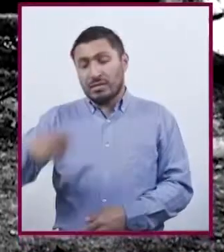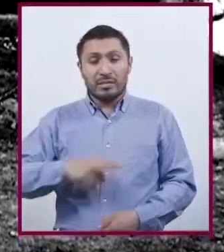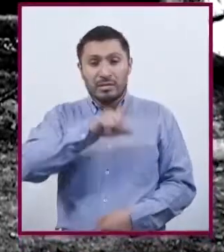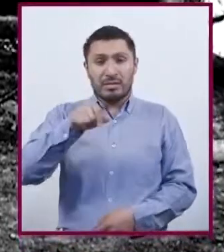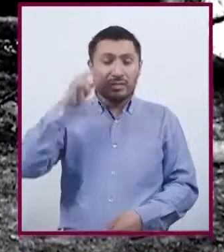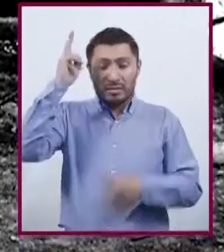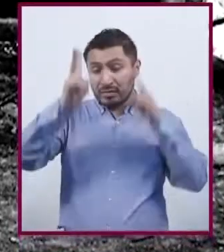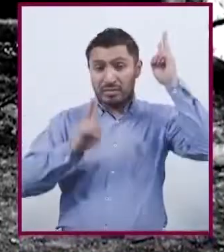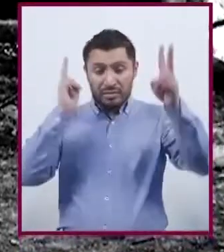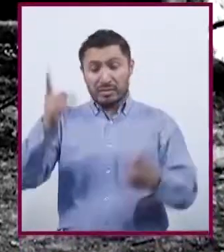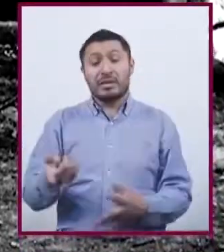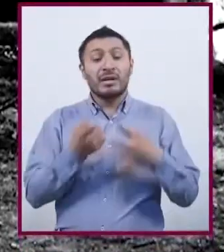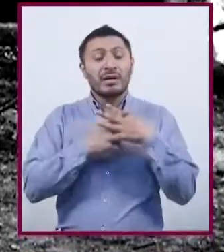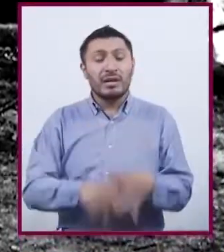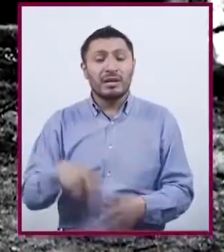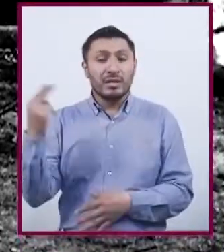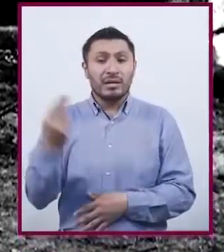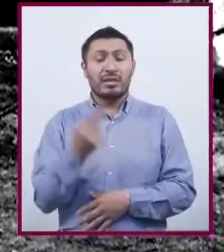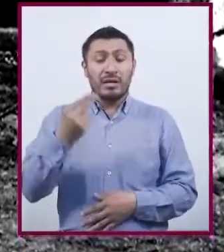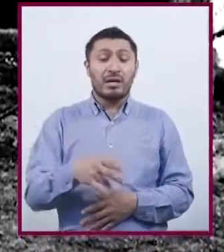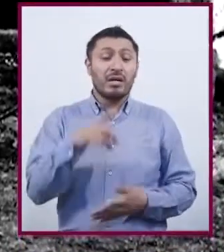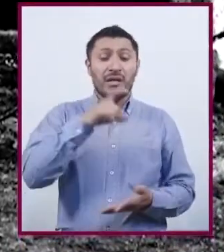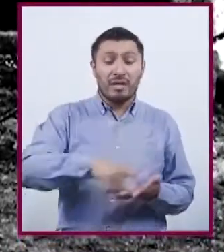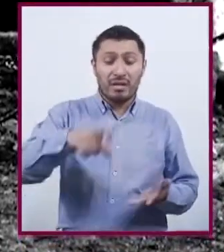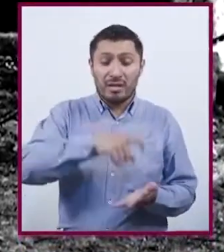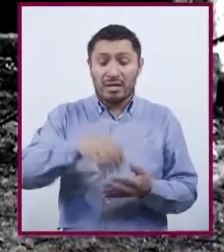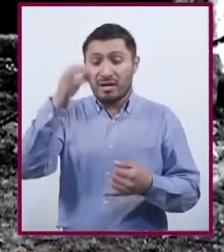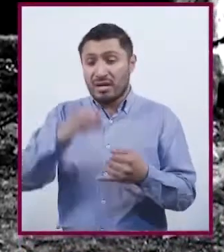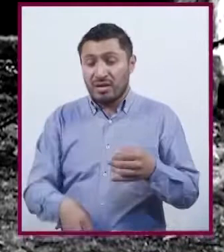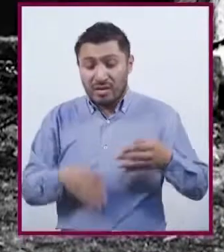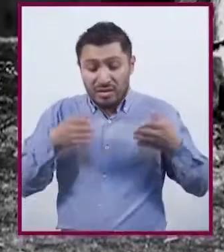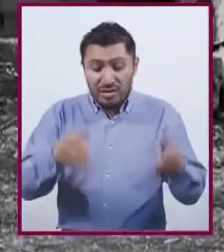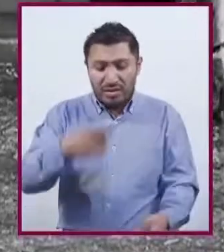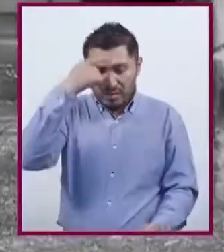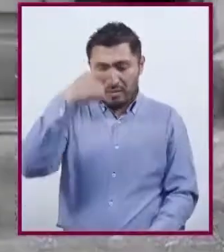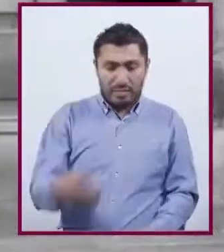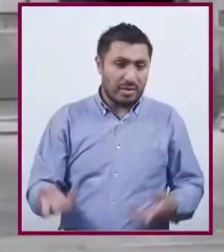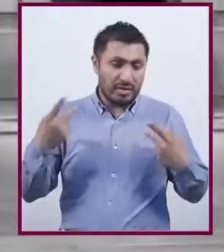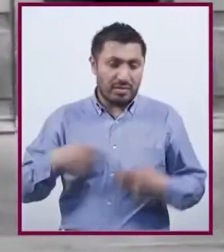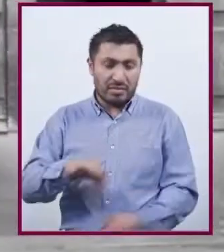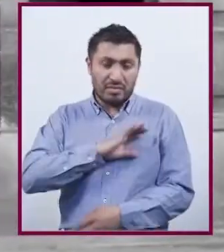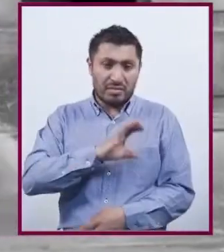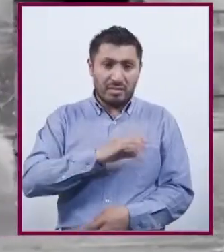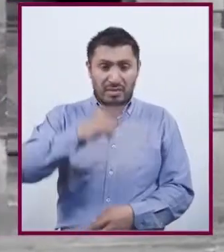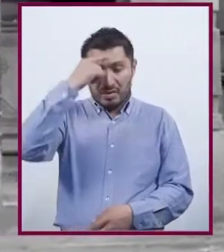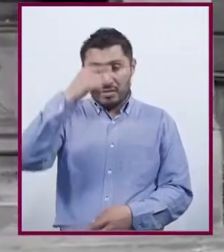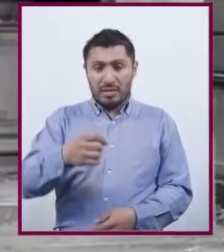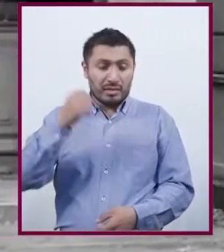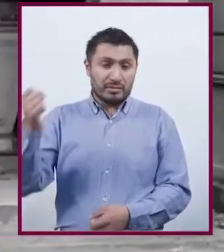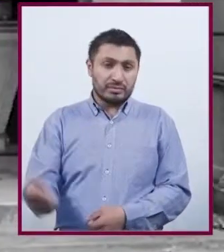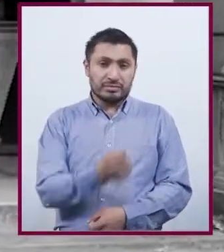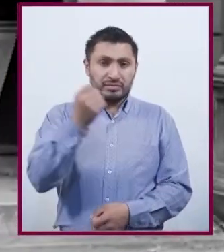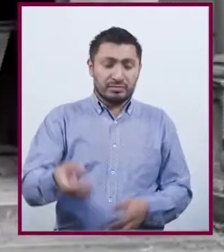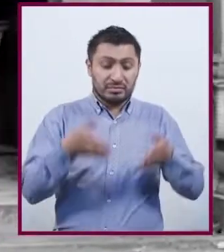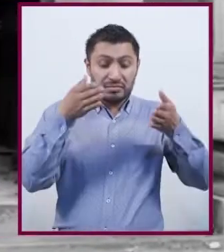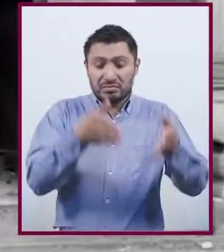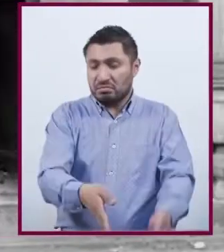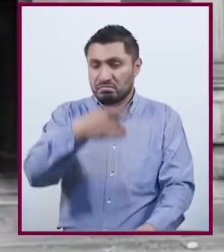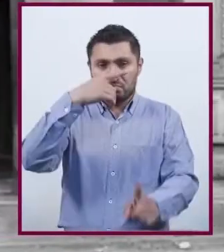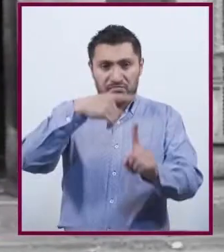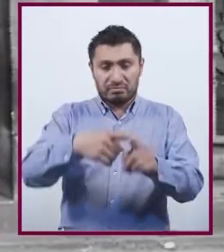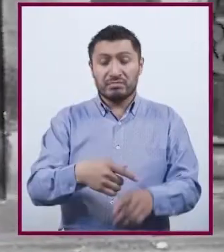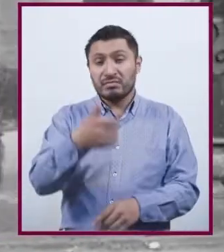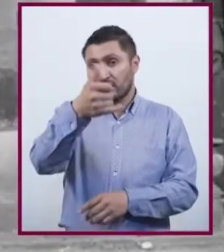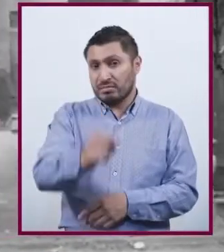difunto para poder visitarlos, y surgió la necesidad de adquirir la última morada para el ser querido con garantía